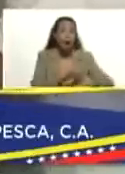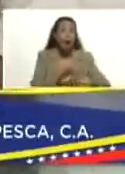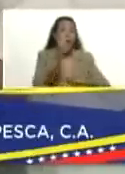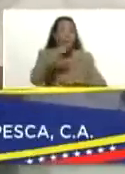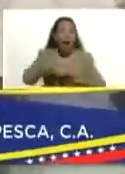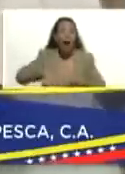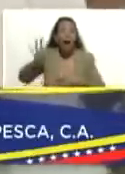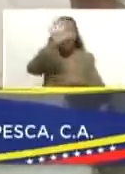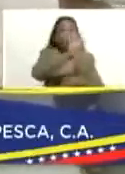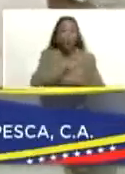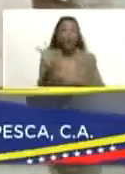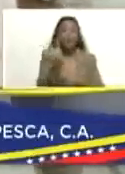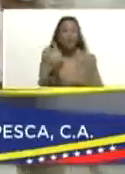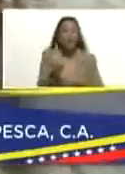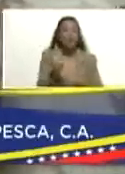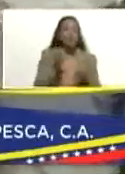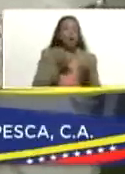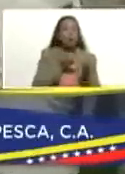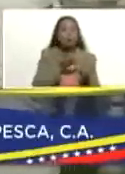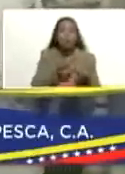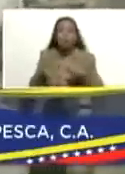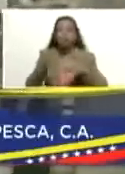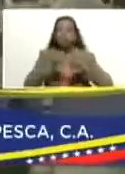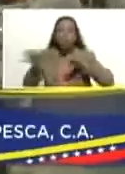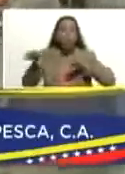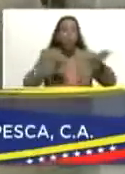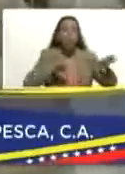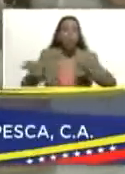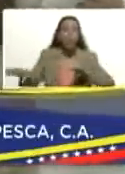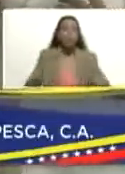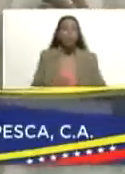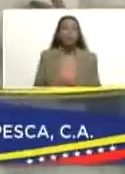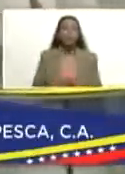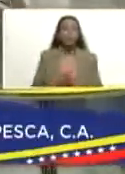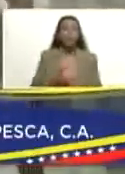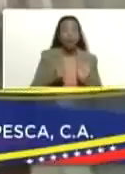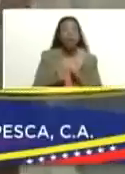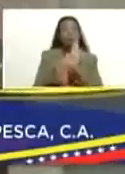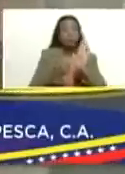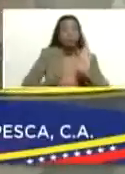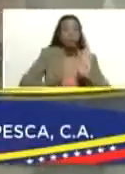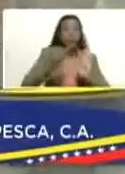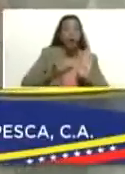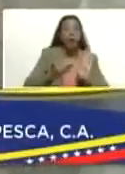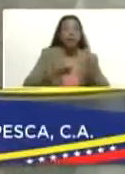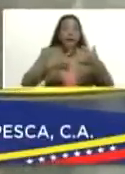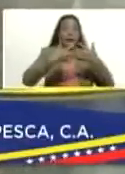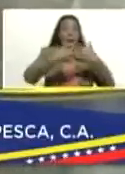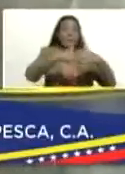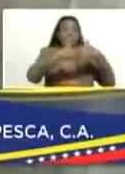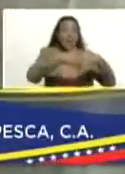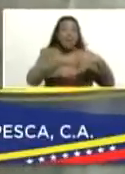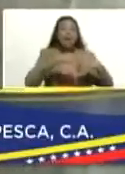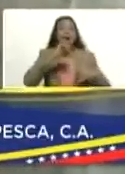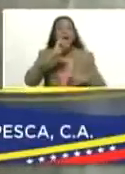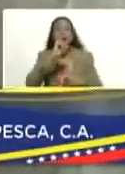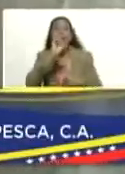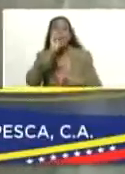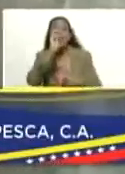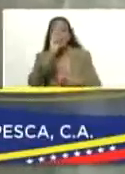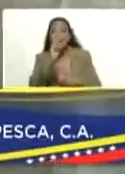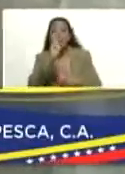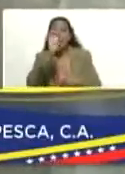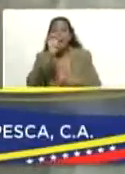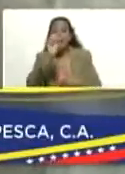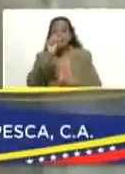pueblo venezolano, todo esto que está llegando. Y es importante también resaltar que este consorcio de pesca posee